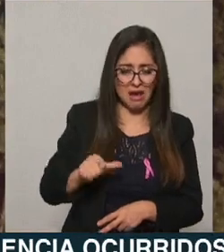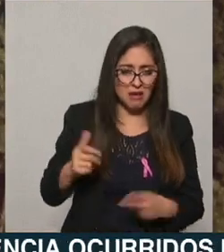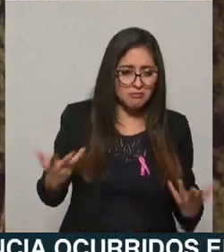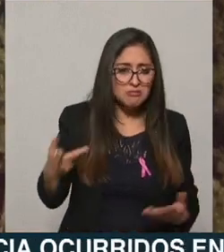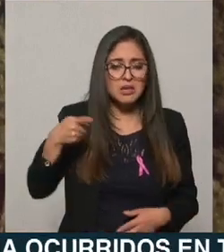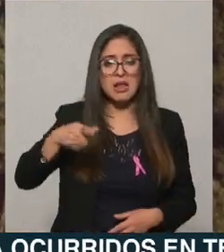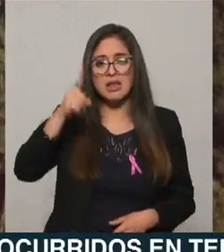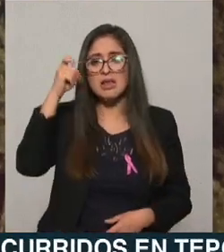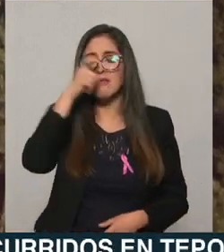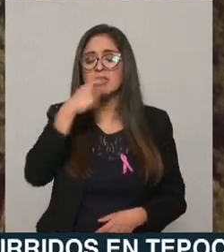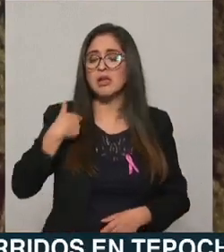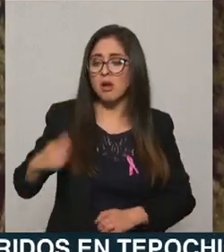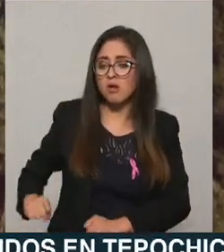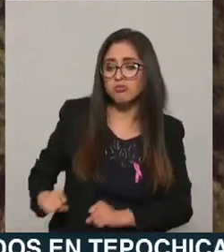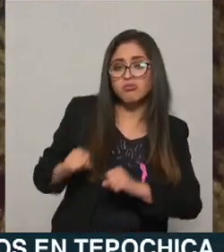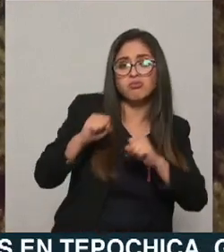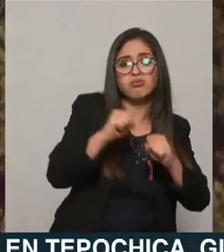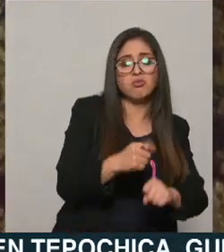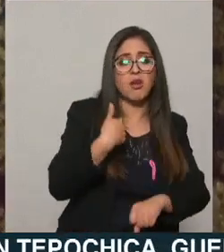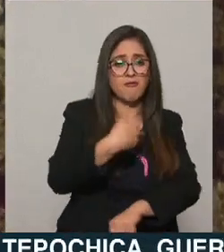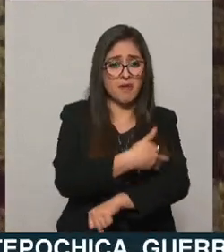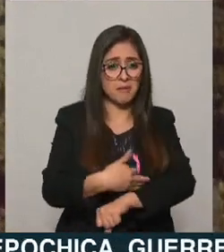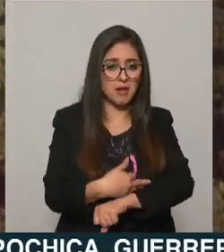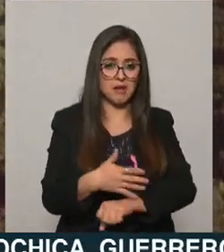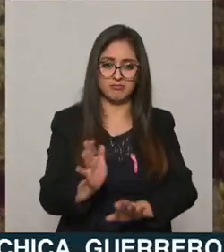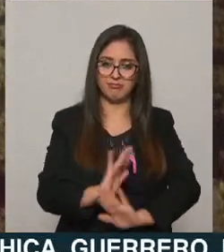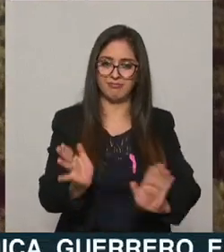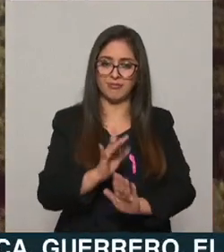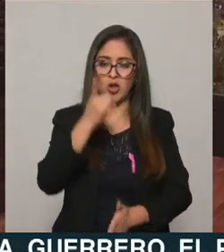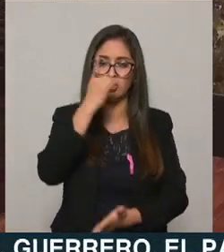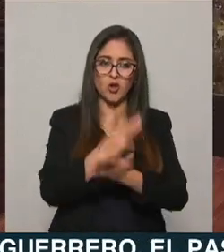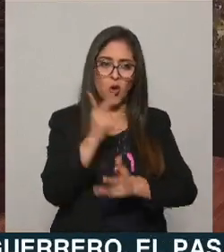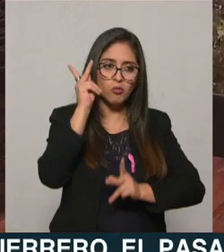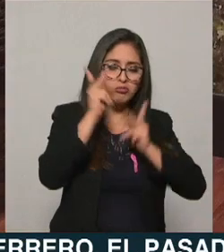llevar a la familia, ¿sabes? Pues nada más iban los señores, claro, ¿no?